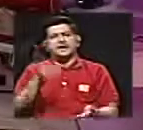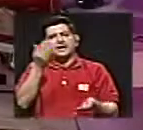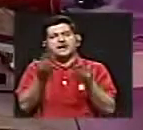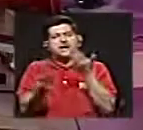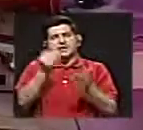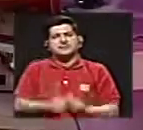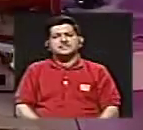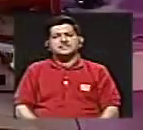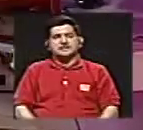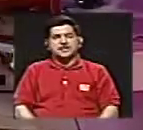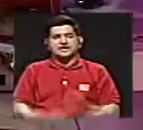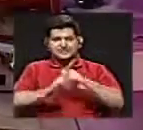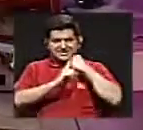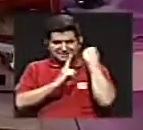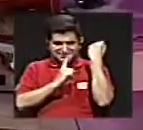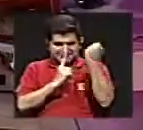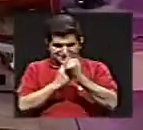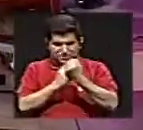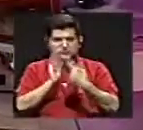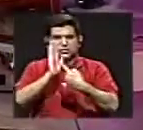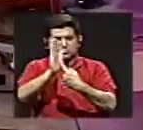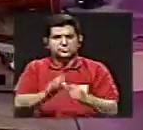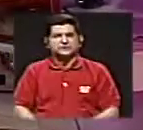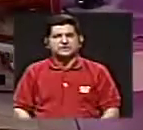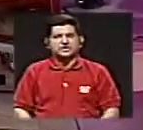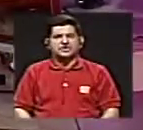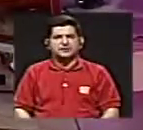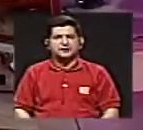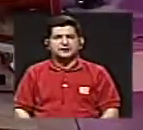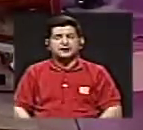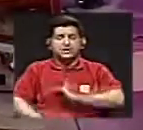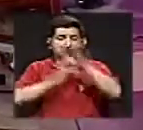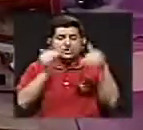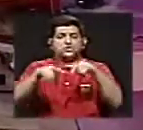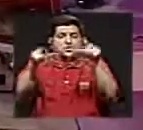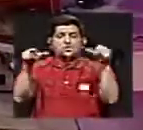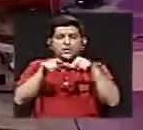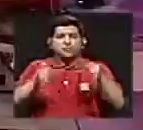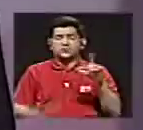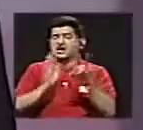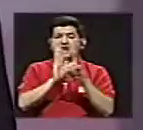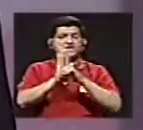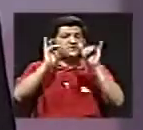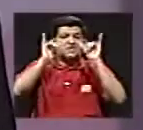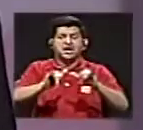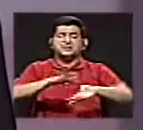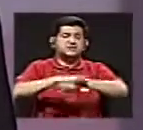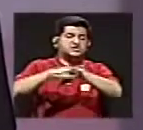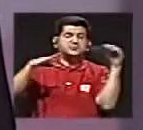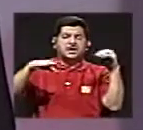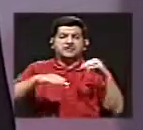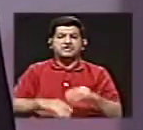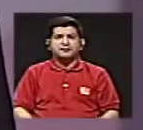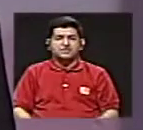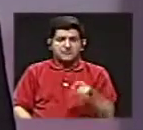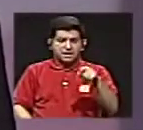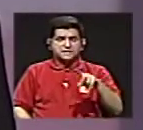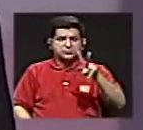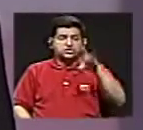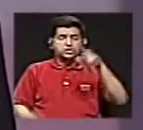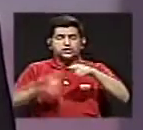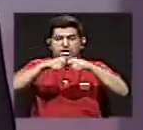poner sobre el tapete el asunto cómo se formó toda esa zona, ¿verdad? Era una zona tierra de nadie,